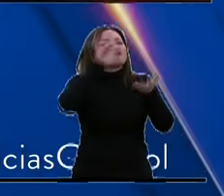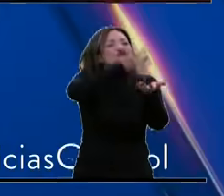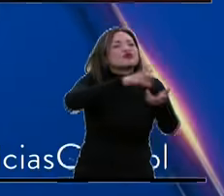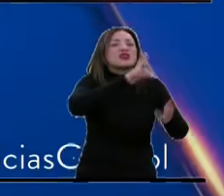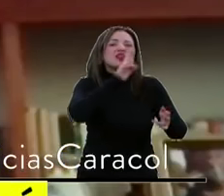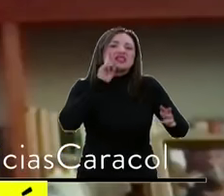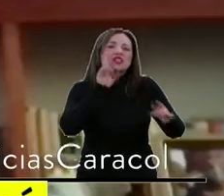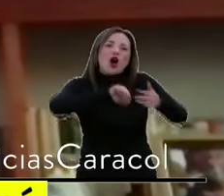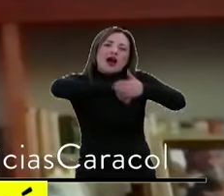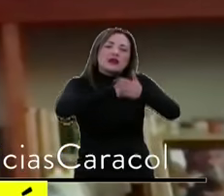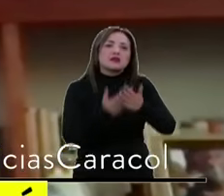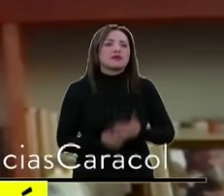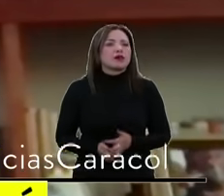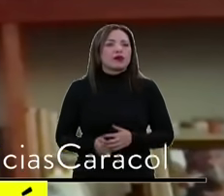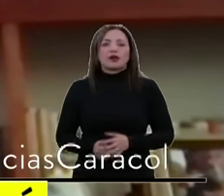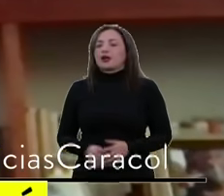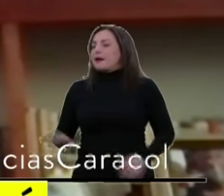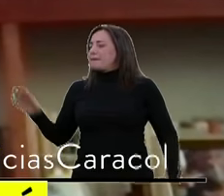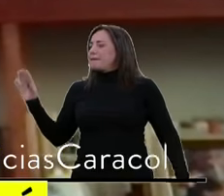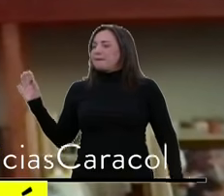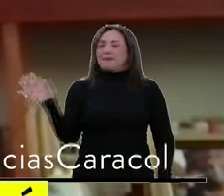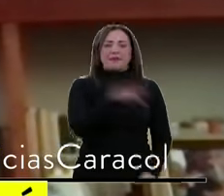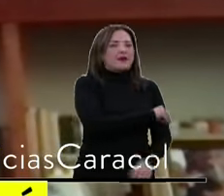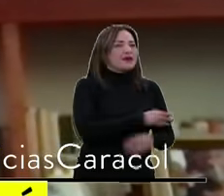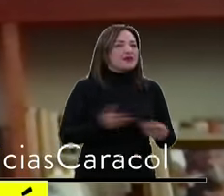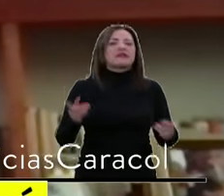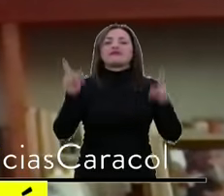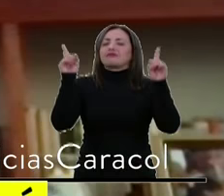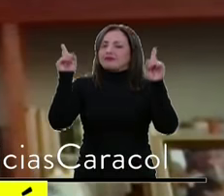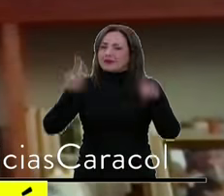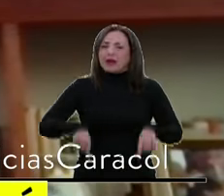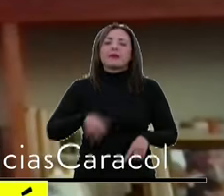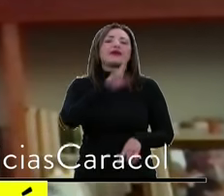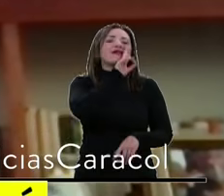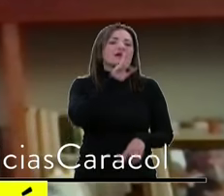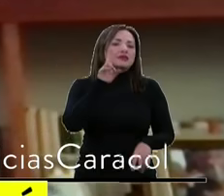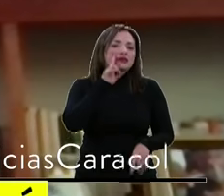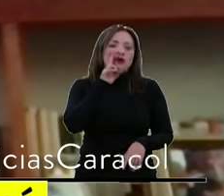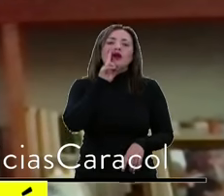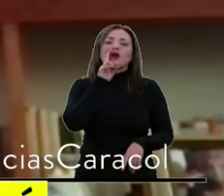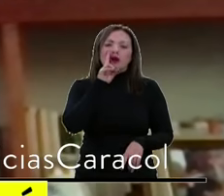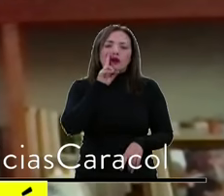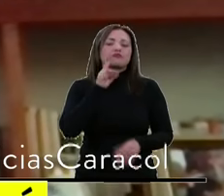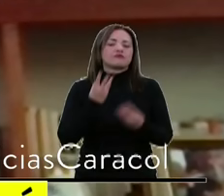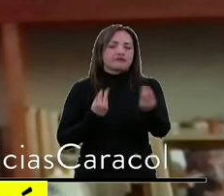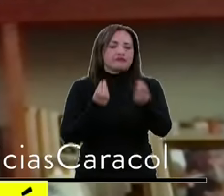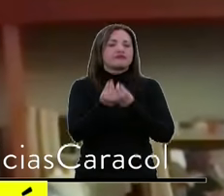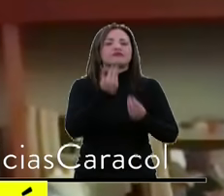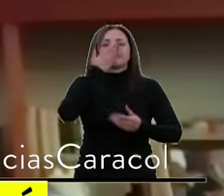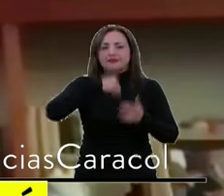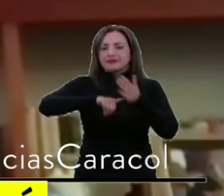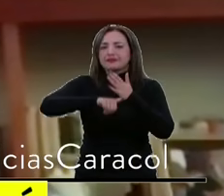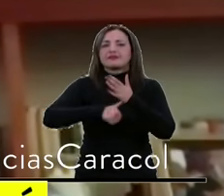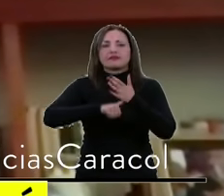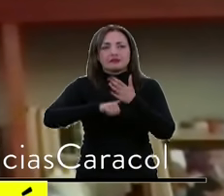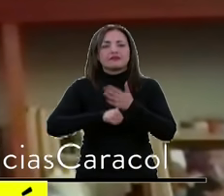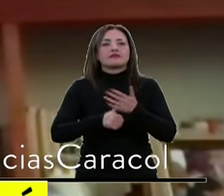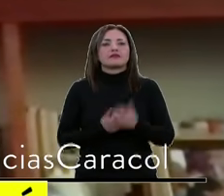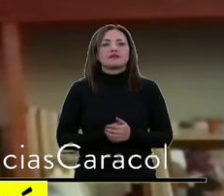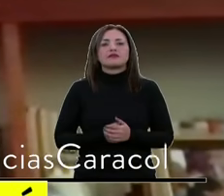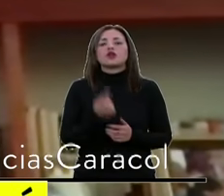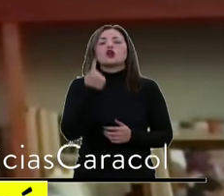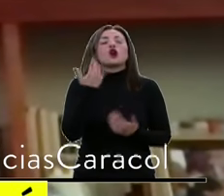para absolutamente todos los servicios también inclusivo incluidos los de restaurantes aplica y pico y cédula estamos justamente